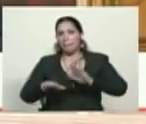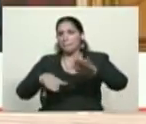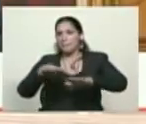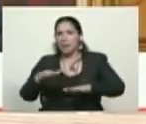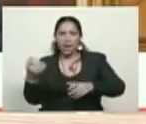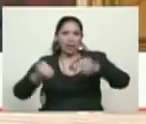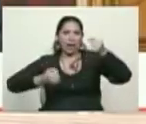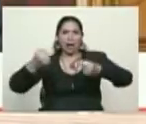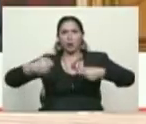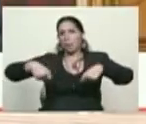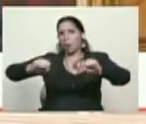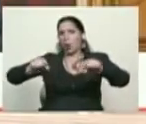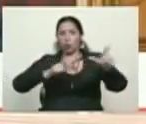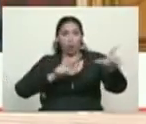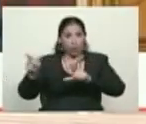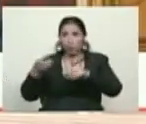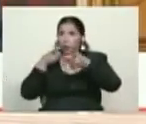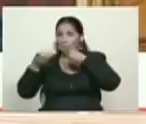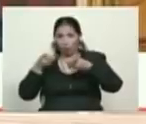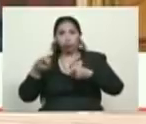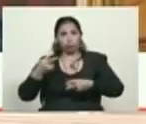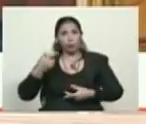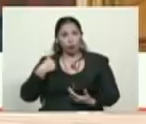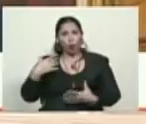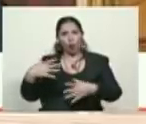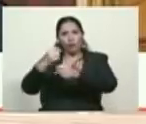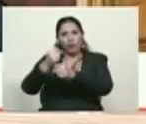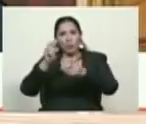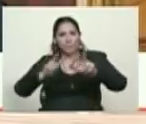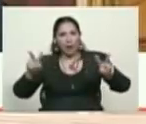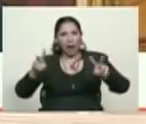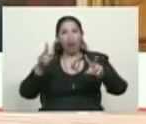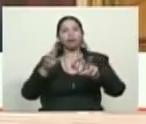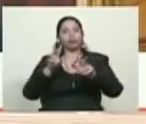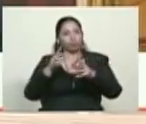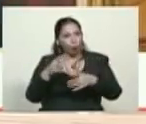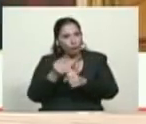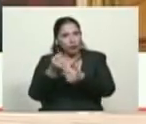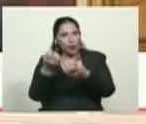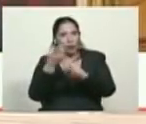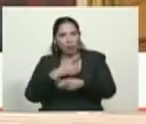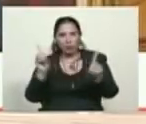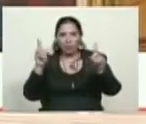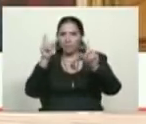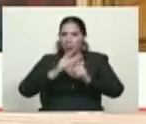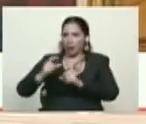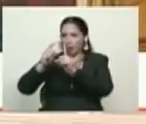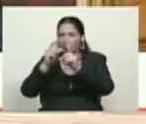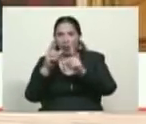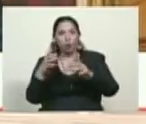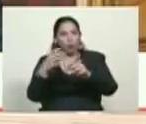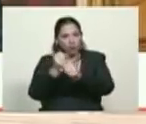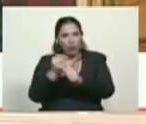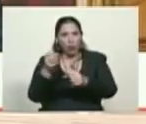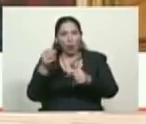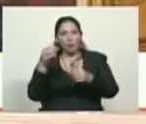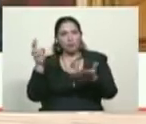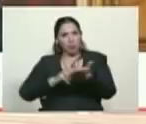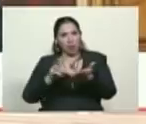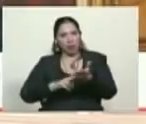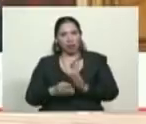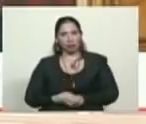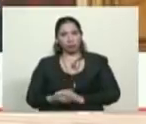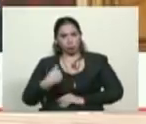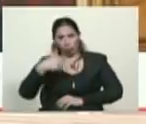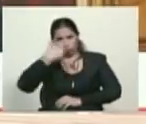en moto, listo para el diálogo, porque creo en la paz, creo en la democracia, creo en la palabra, creo en la verdad. Soy un